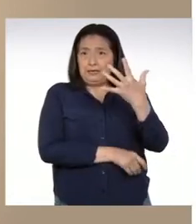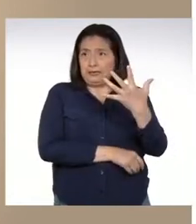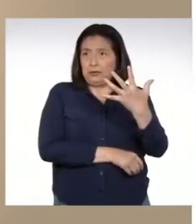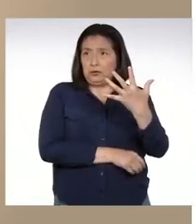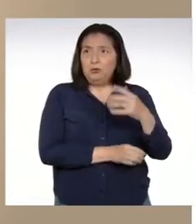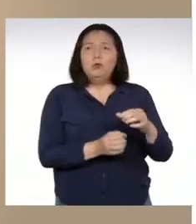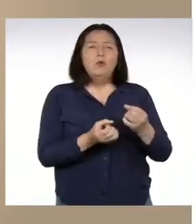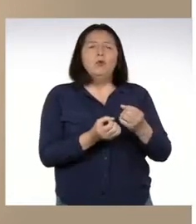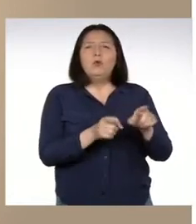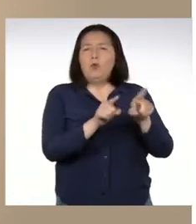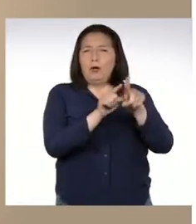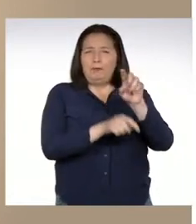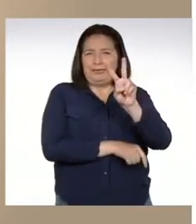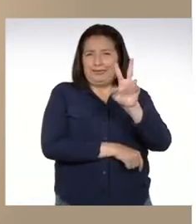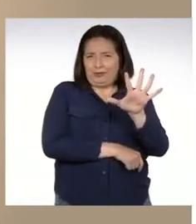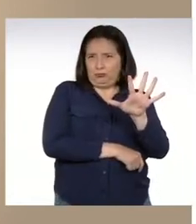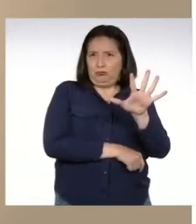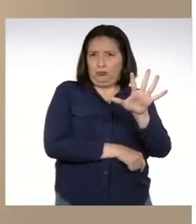sumando 25.